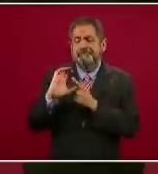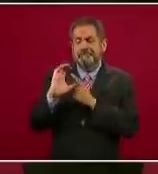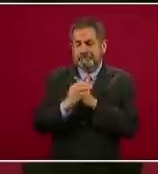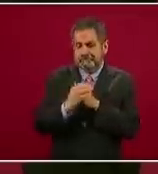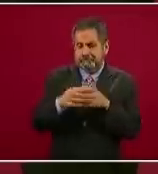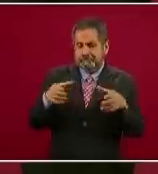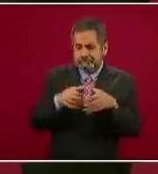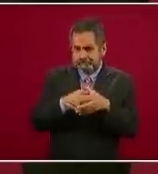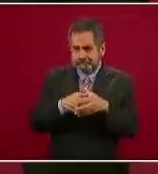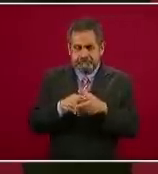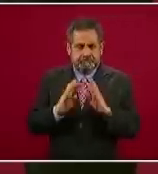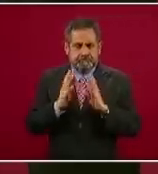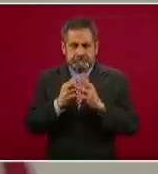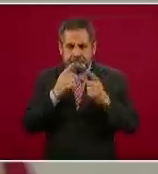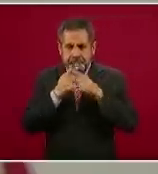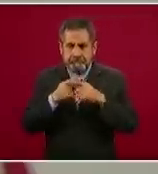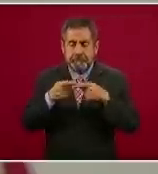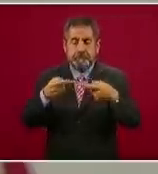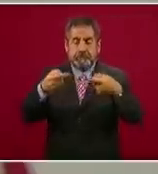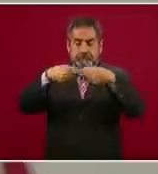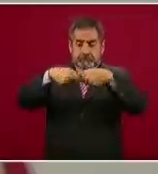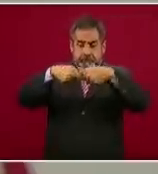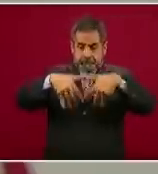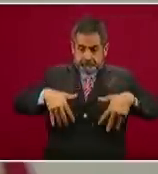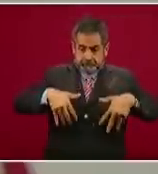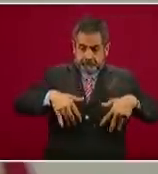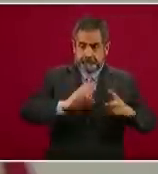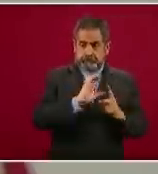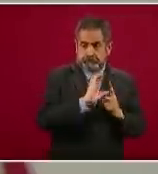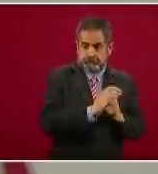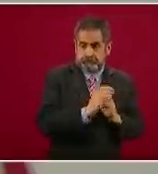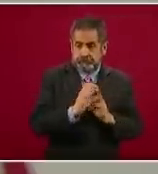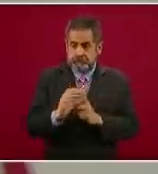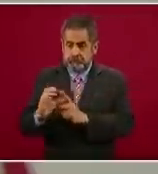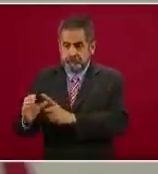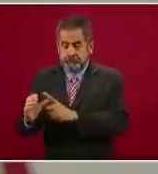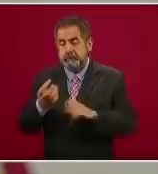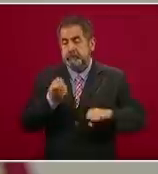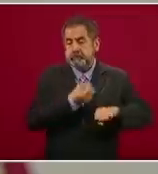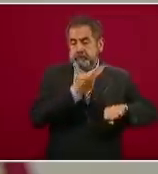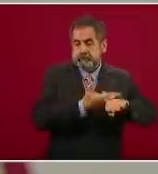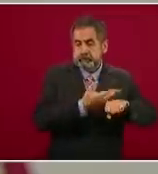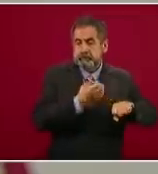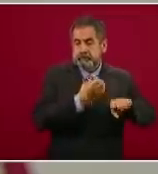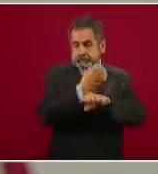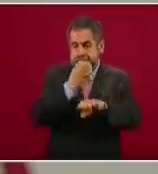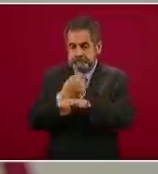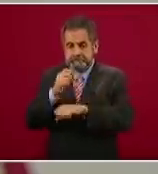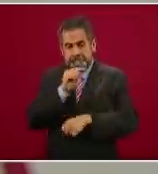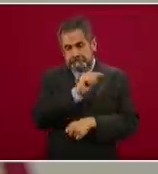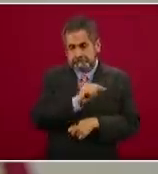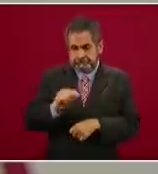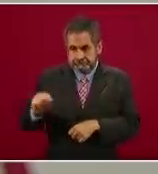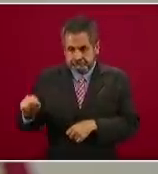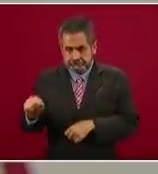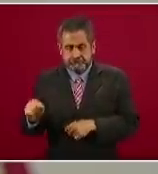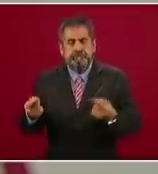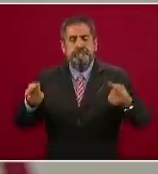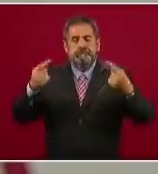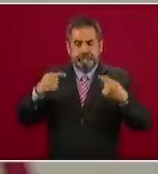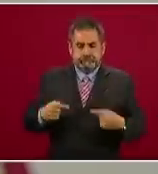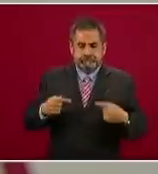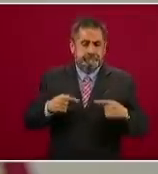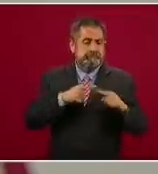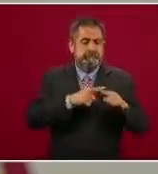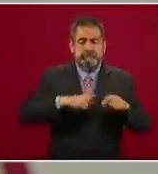comité tiene sus comités estatales que los presiden los secretarios, gobernadores y gobernadoras, y su correspondiente